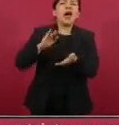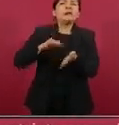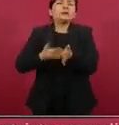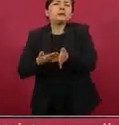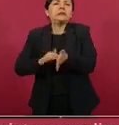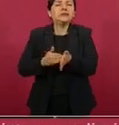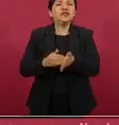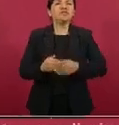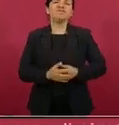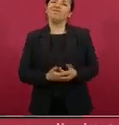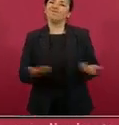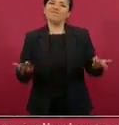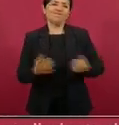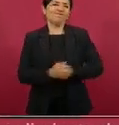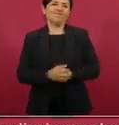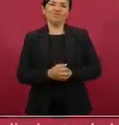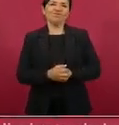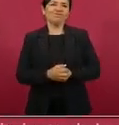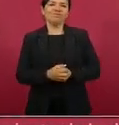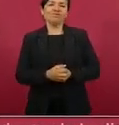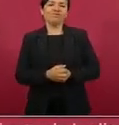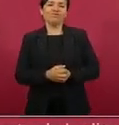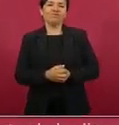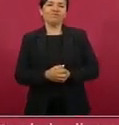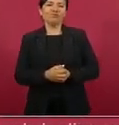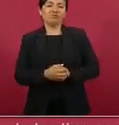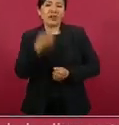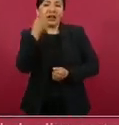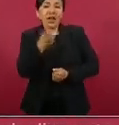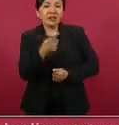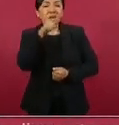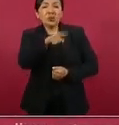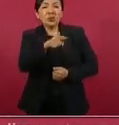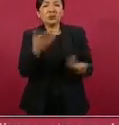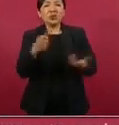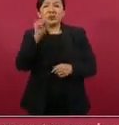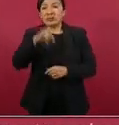contra el cinismo y el cretinismo no hay nada que hacer.